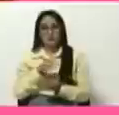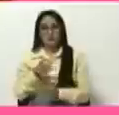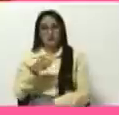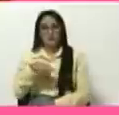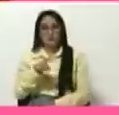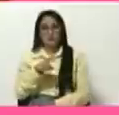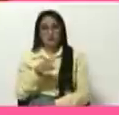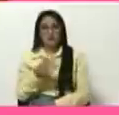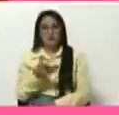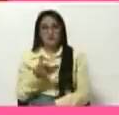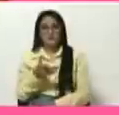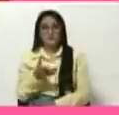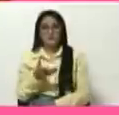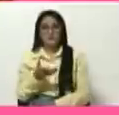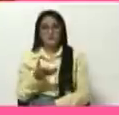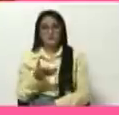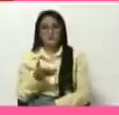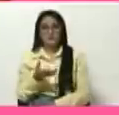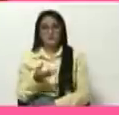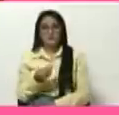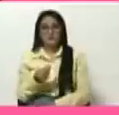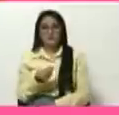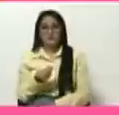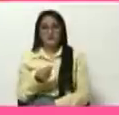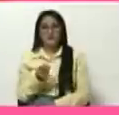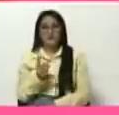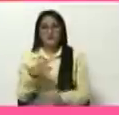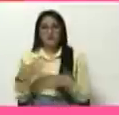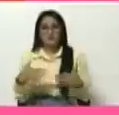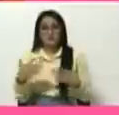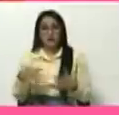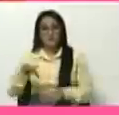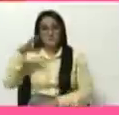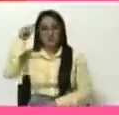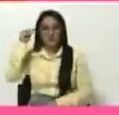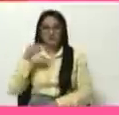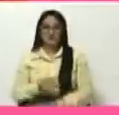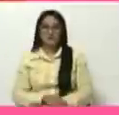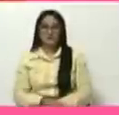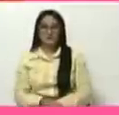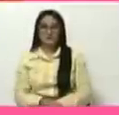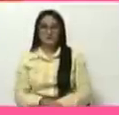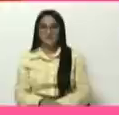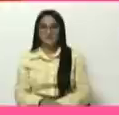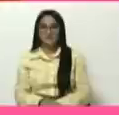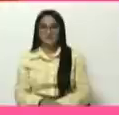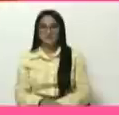en la vanguardia y tienen que acelerar ese aprendizaje.